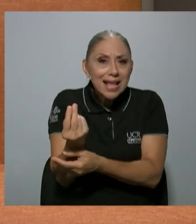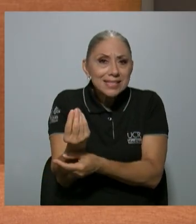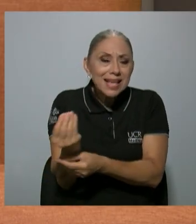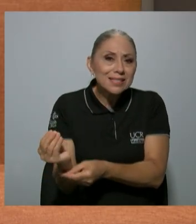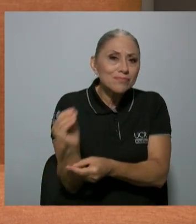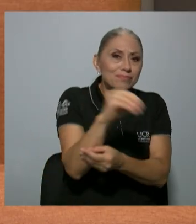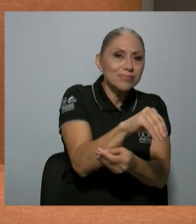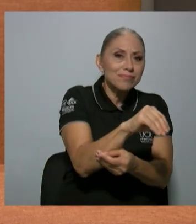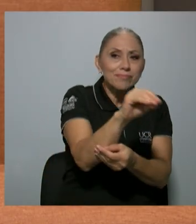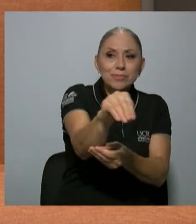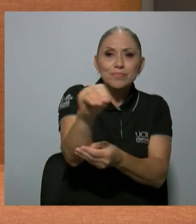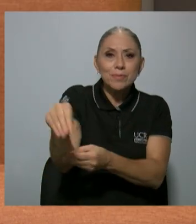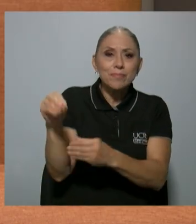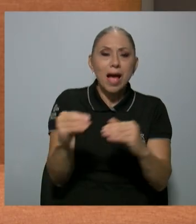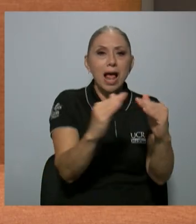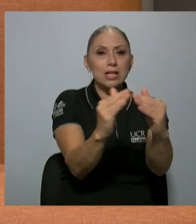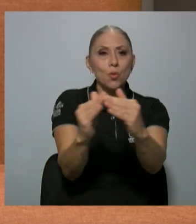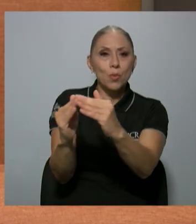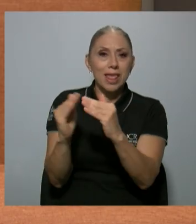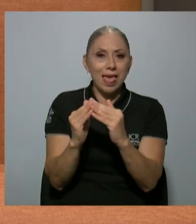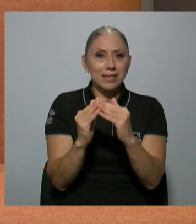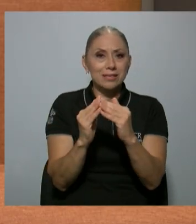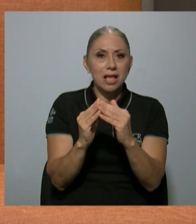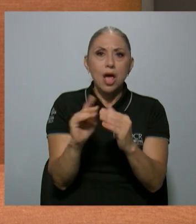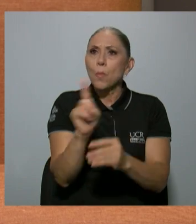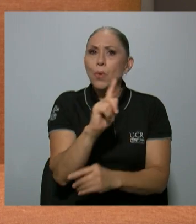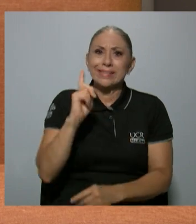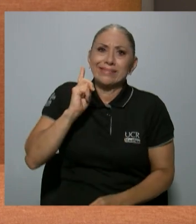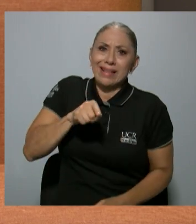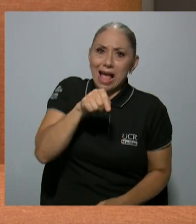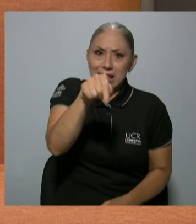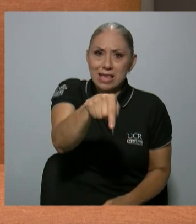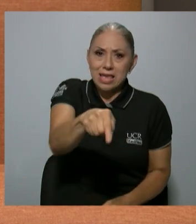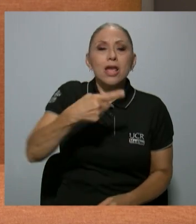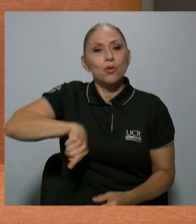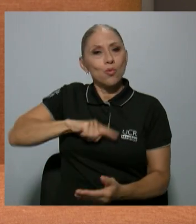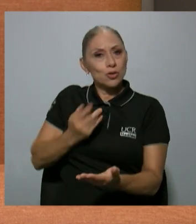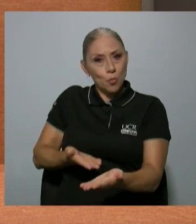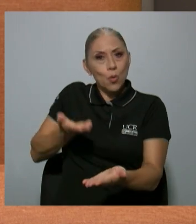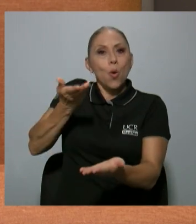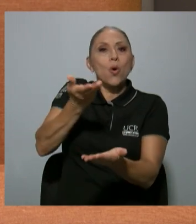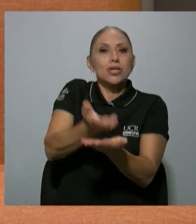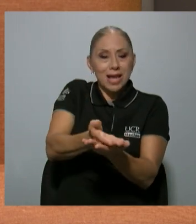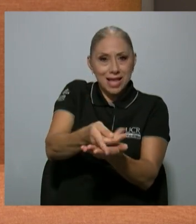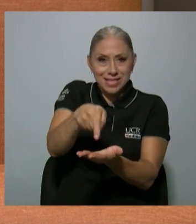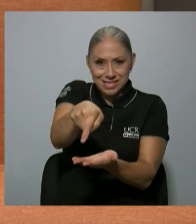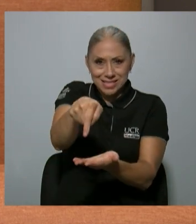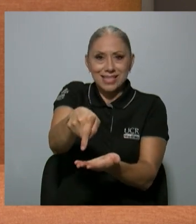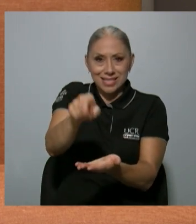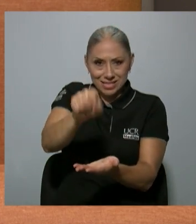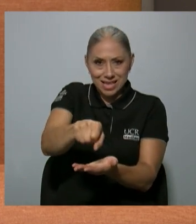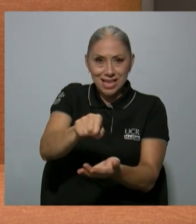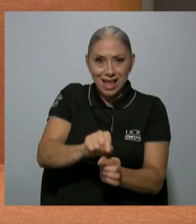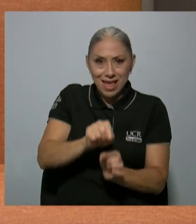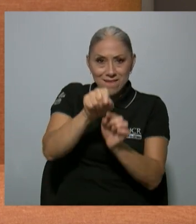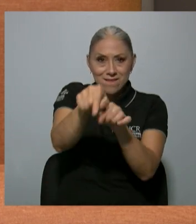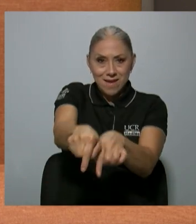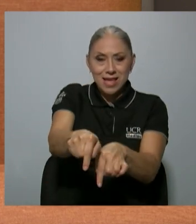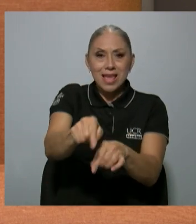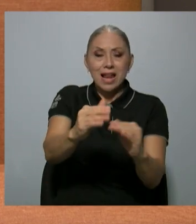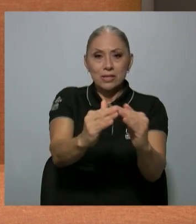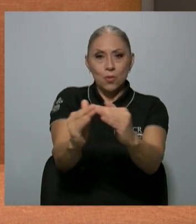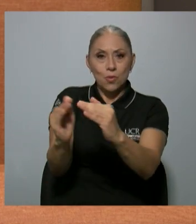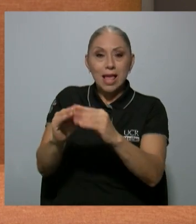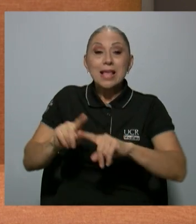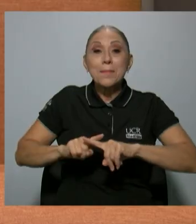no necesariamente tienen que ir a las comunidades, el proyecto nuestro propone que vayan a las comunidades. La idea es que el 50% de las ganancias del